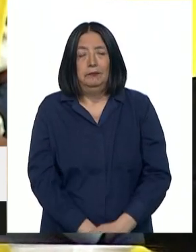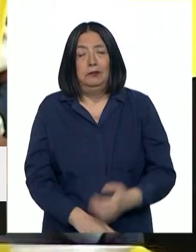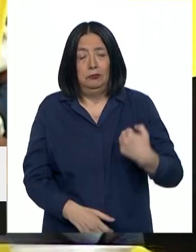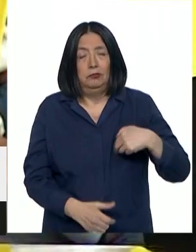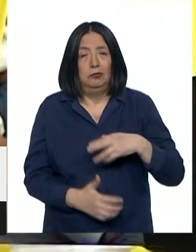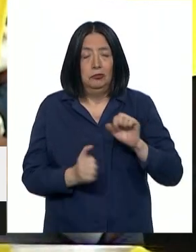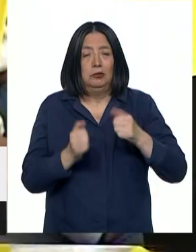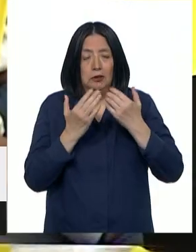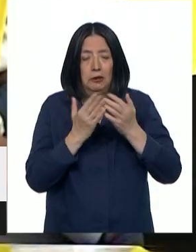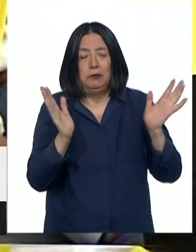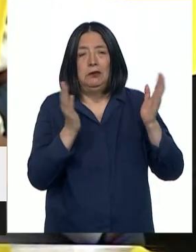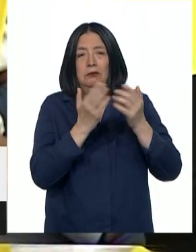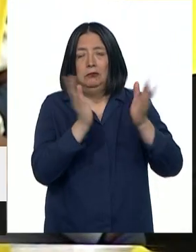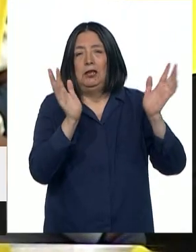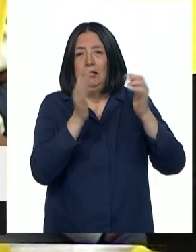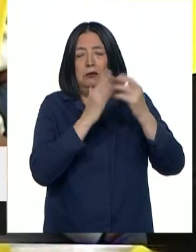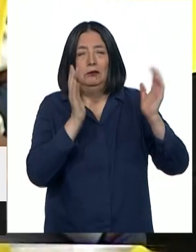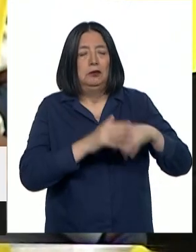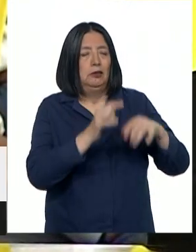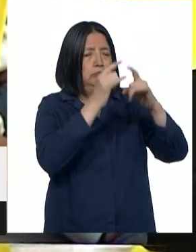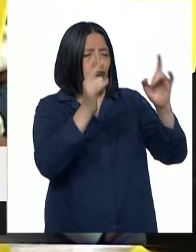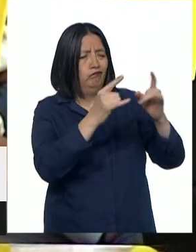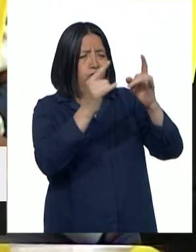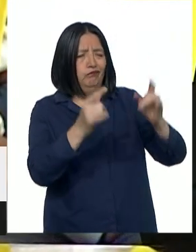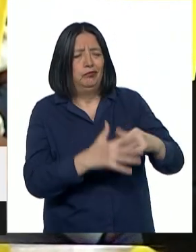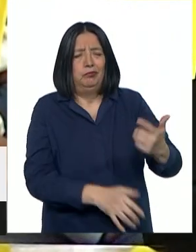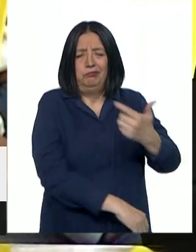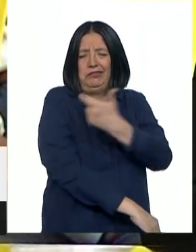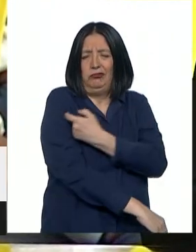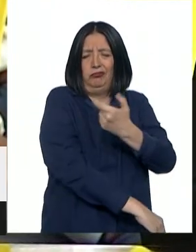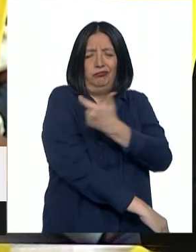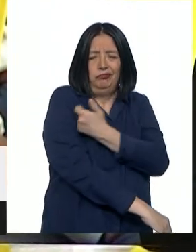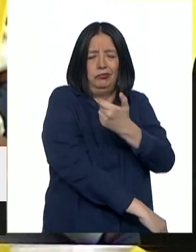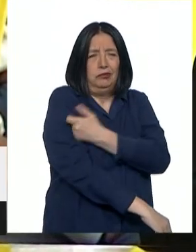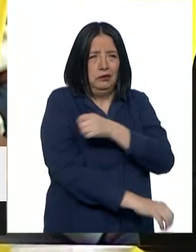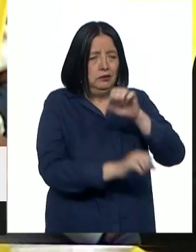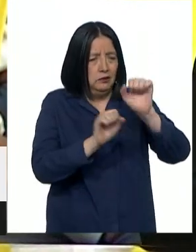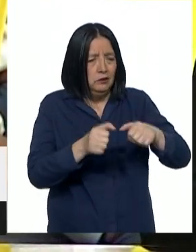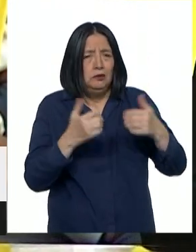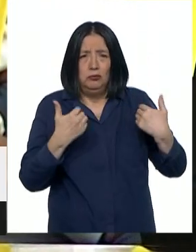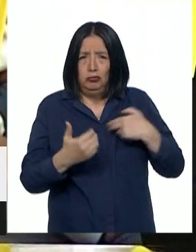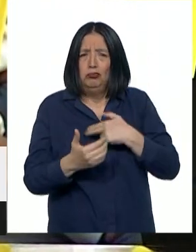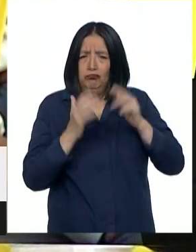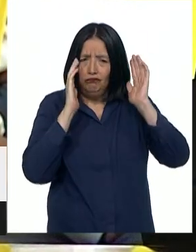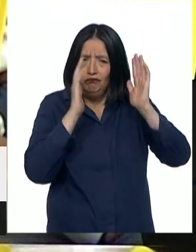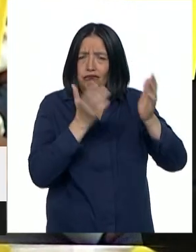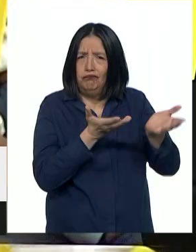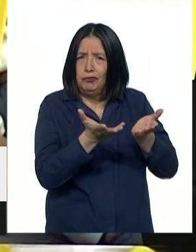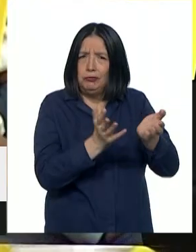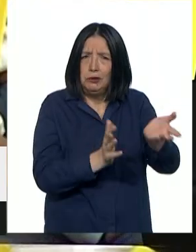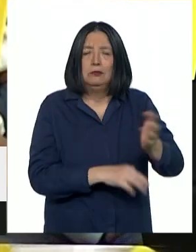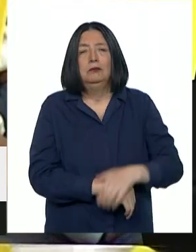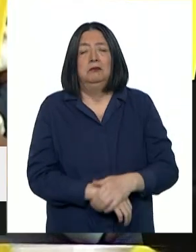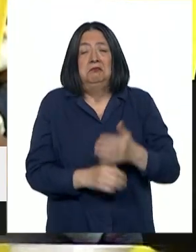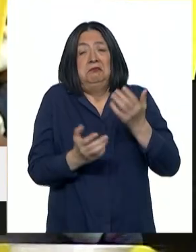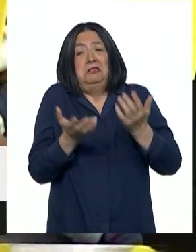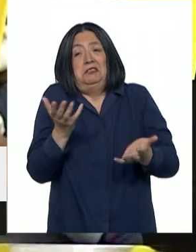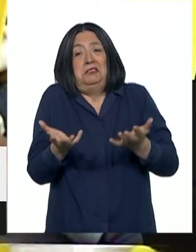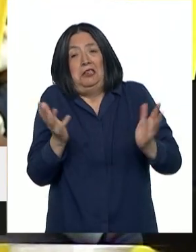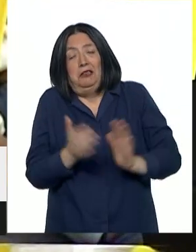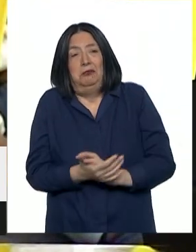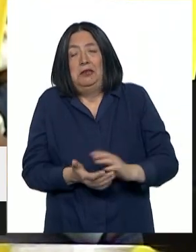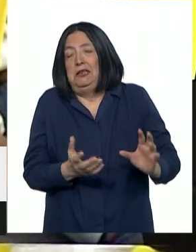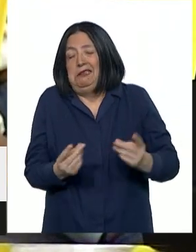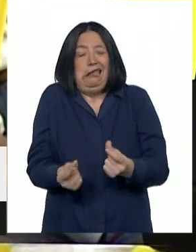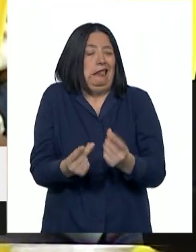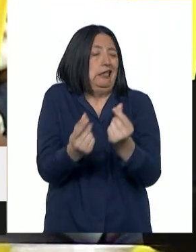hemos aperturado campañas médicas de vacunación y estamos atendiendo. Quizás no se puede atender de la